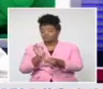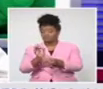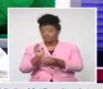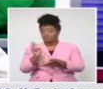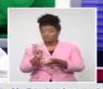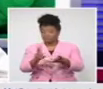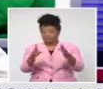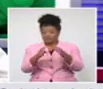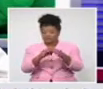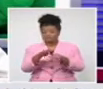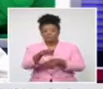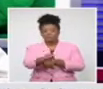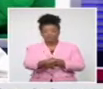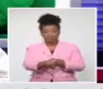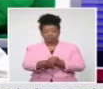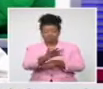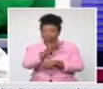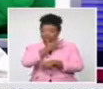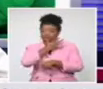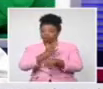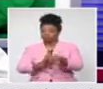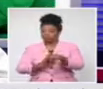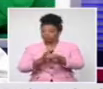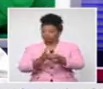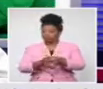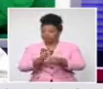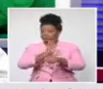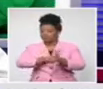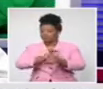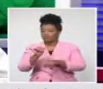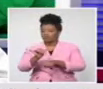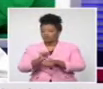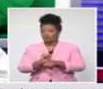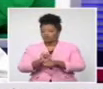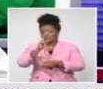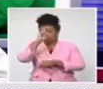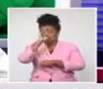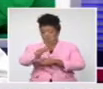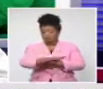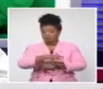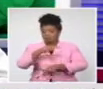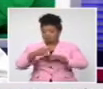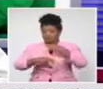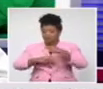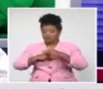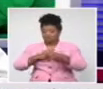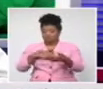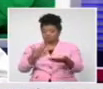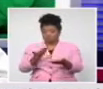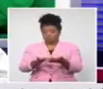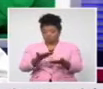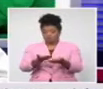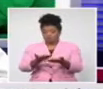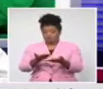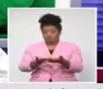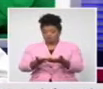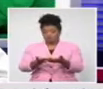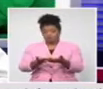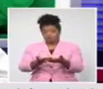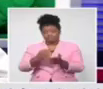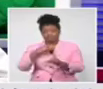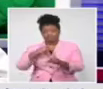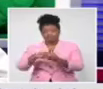con los síntomas, se ingresa, se hace el diagnóstico y